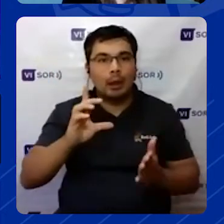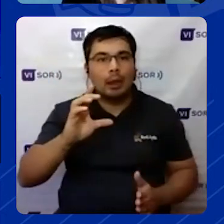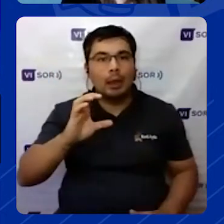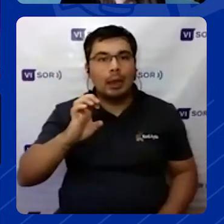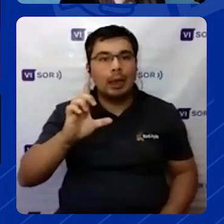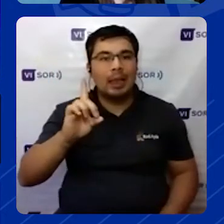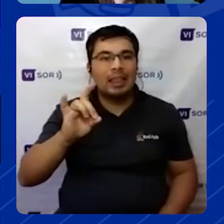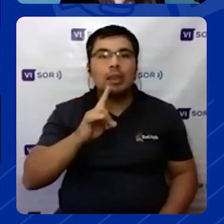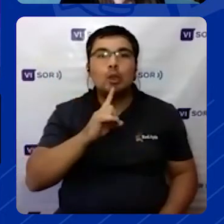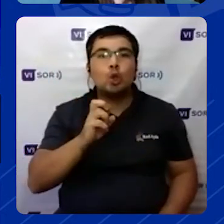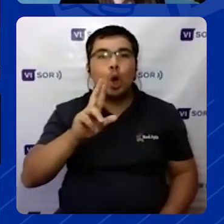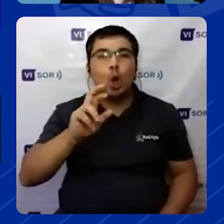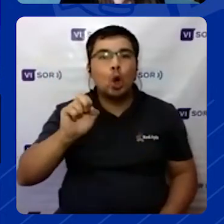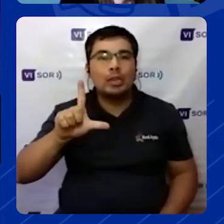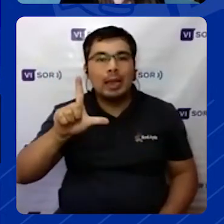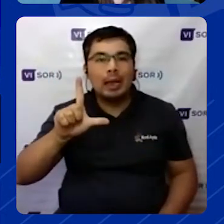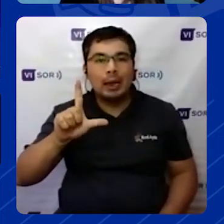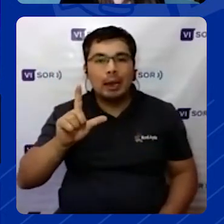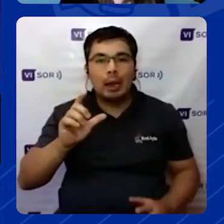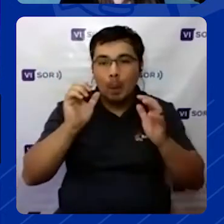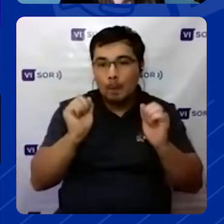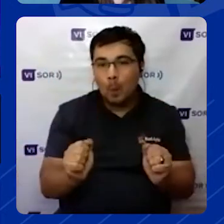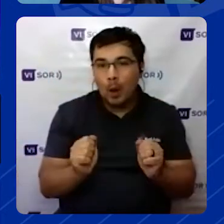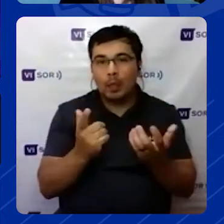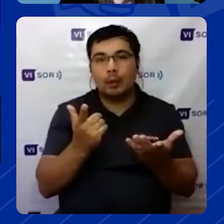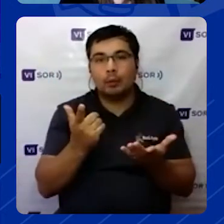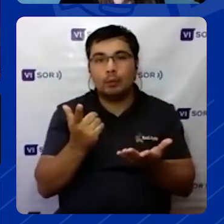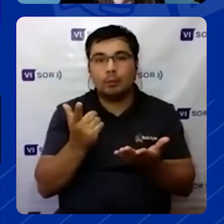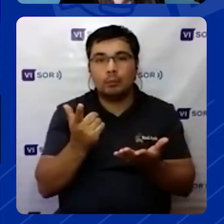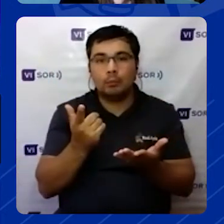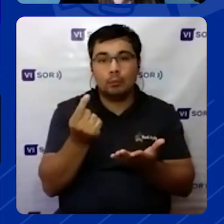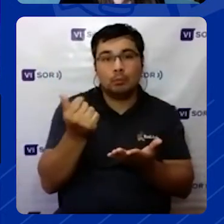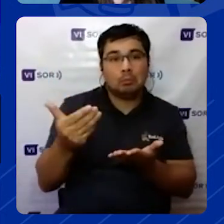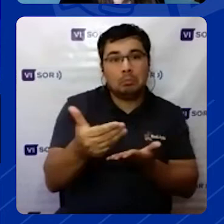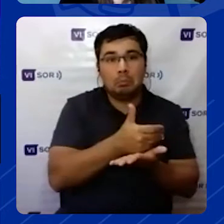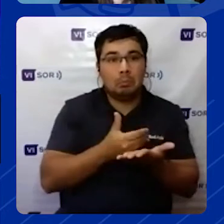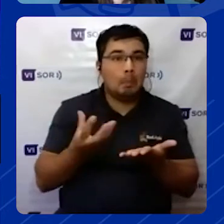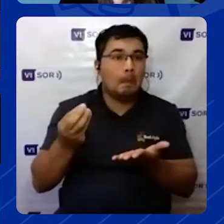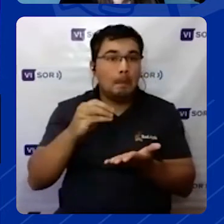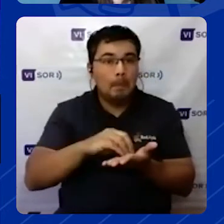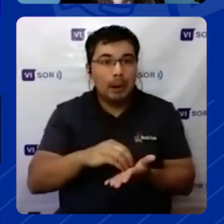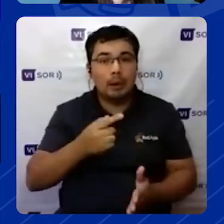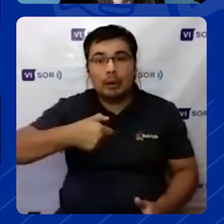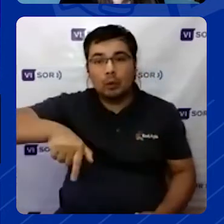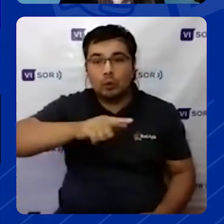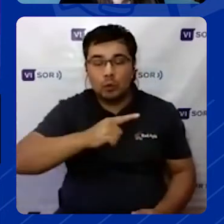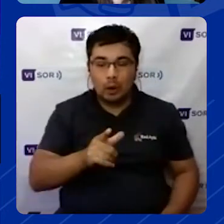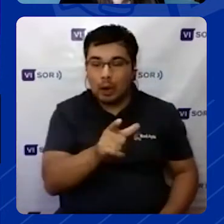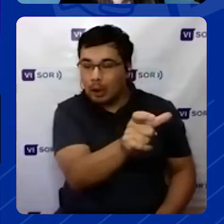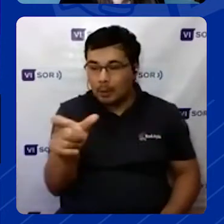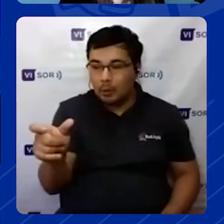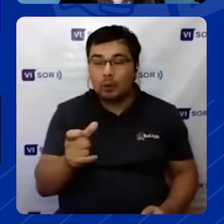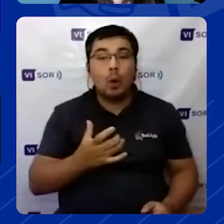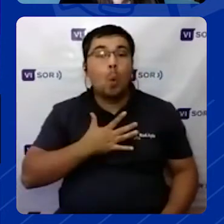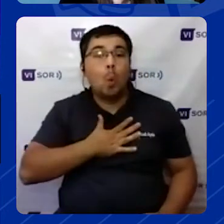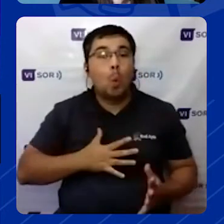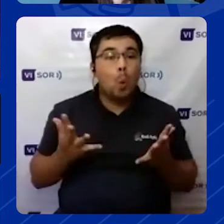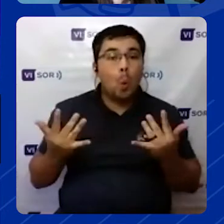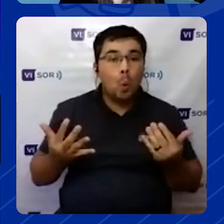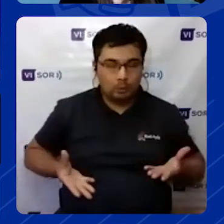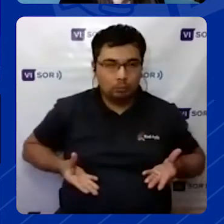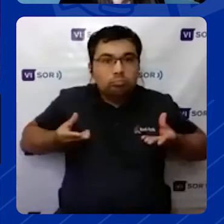existe mercado, puede ser rentable y al mismo tiempo satisfaríamos las necesidades, la apetencia por ese ocio lector.